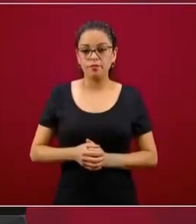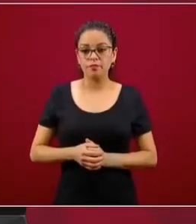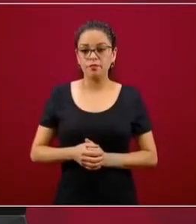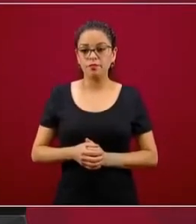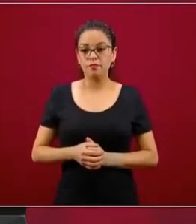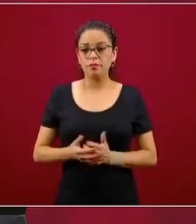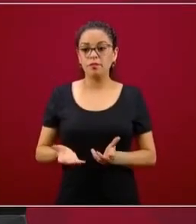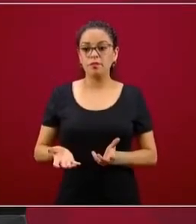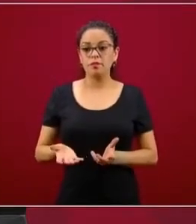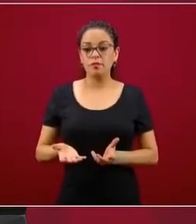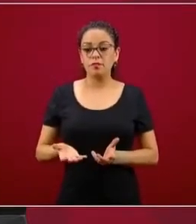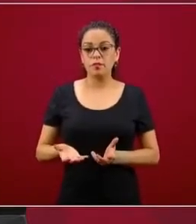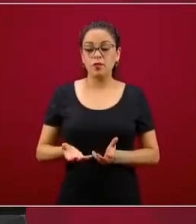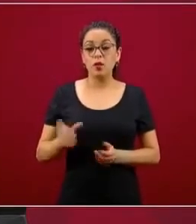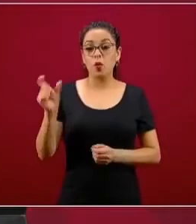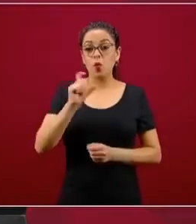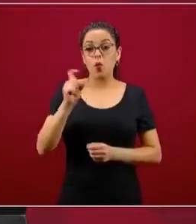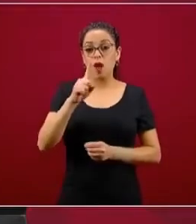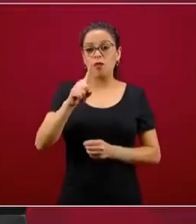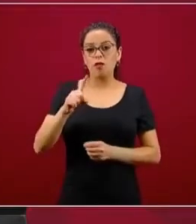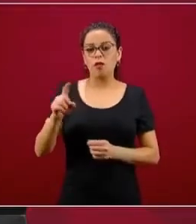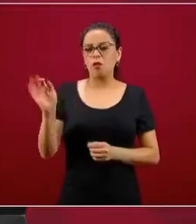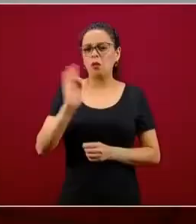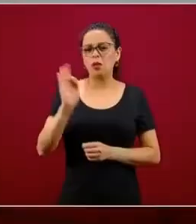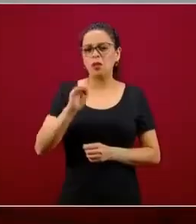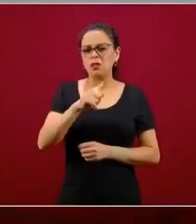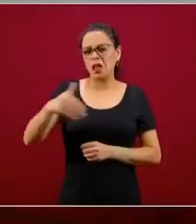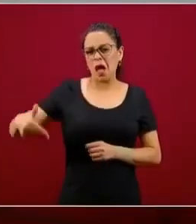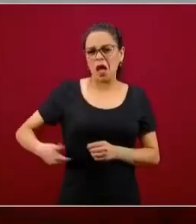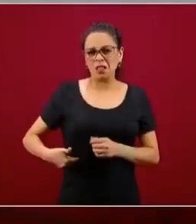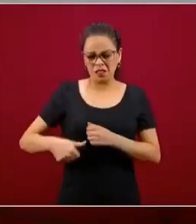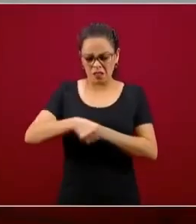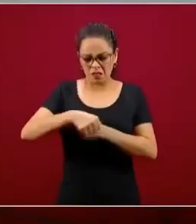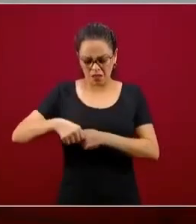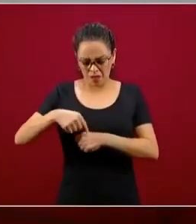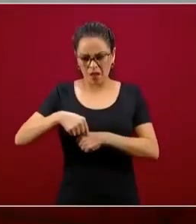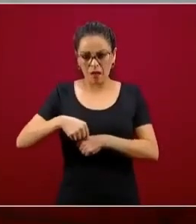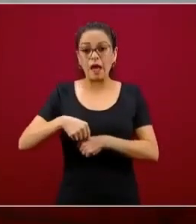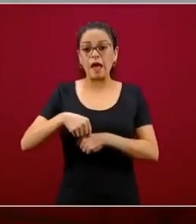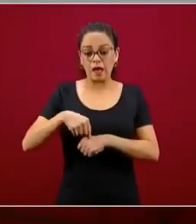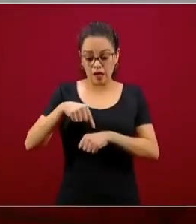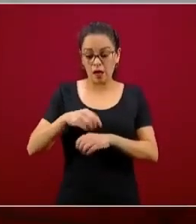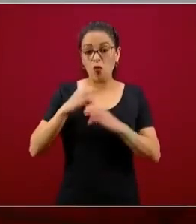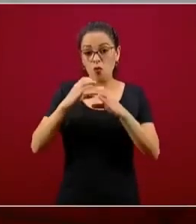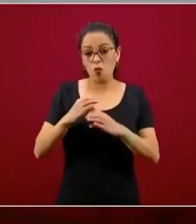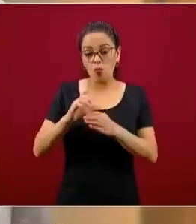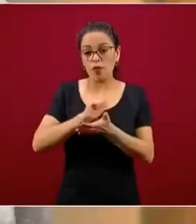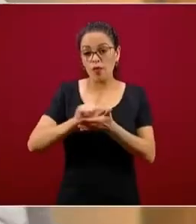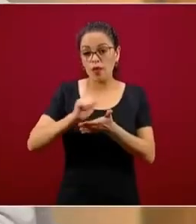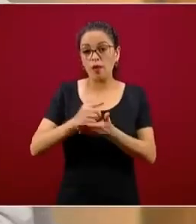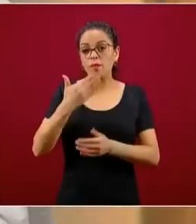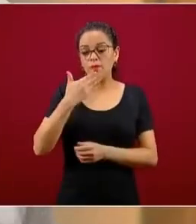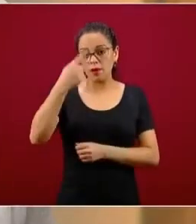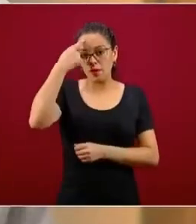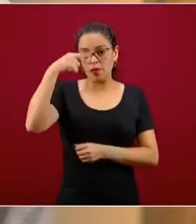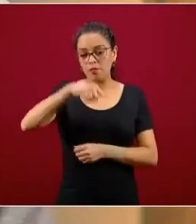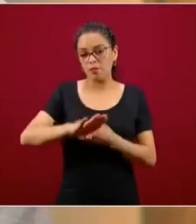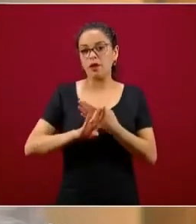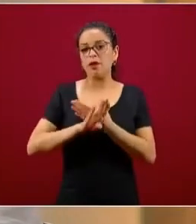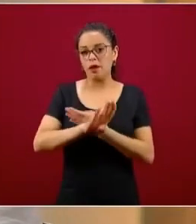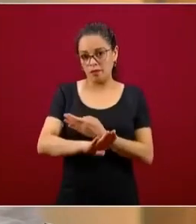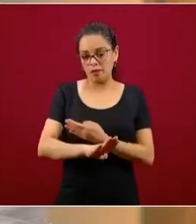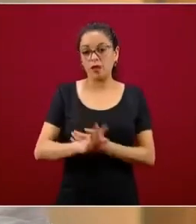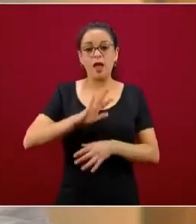el cuidado de heridas, por ejemplo, y las que se transmiten por otras vías. Entonces, lavarse las manos es una excelente